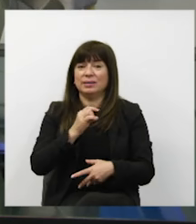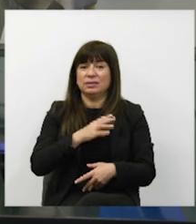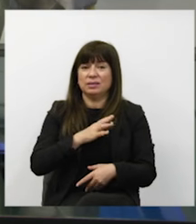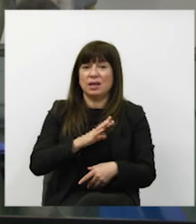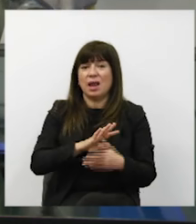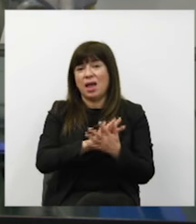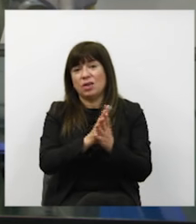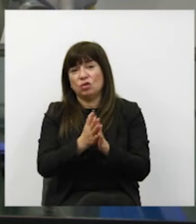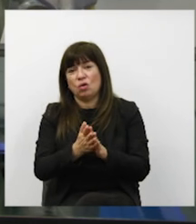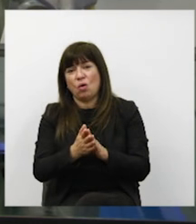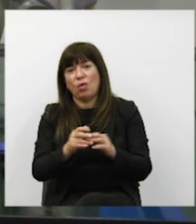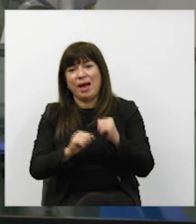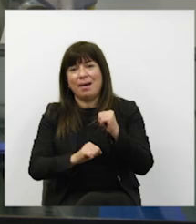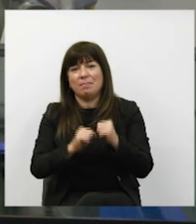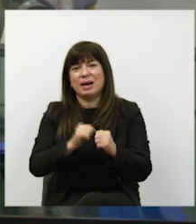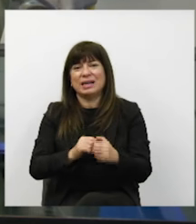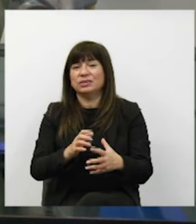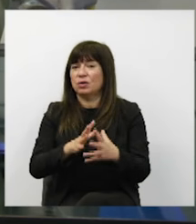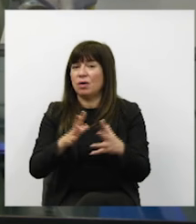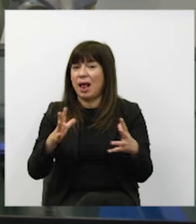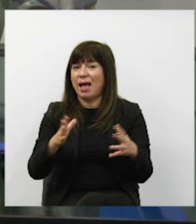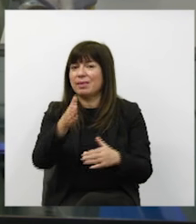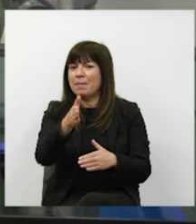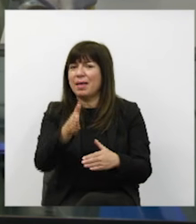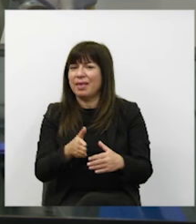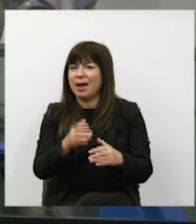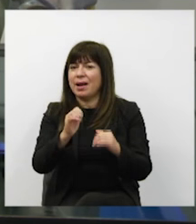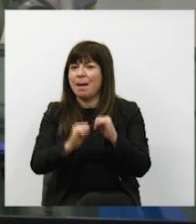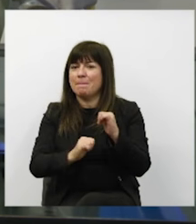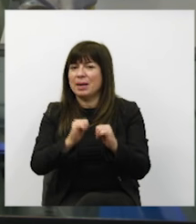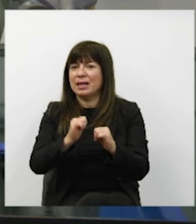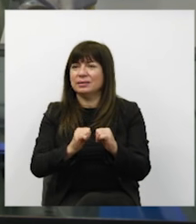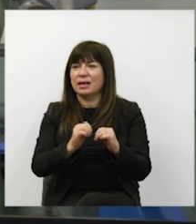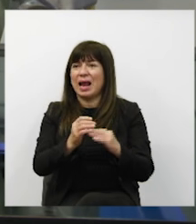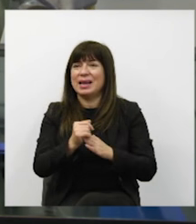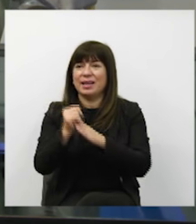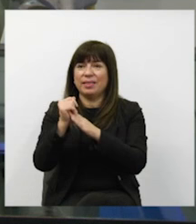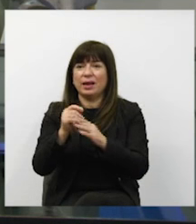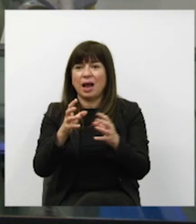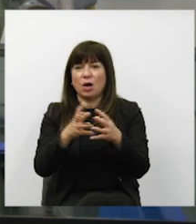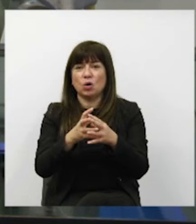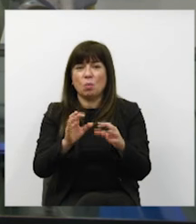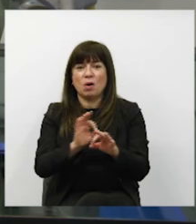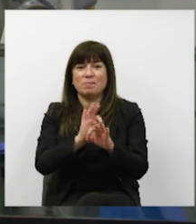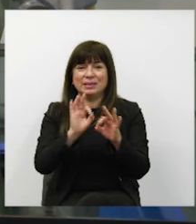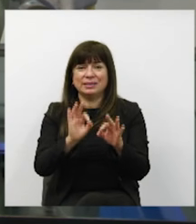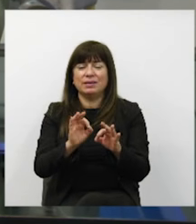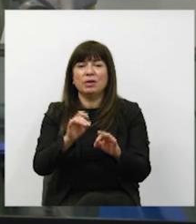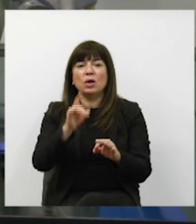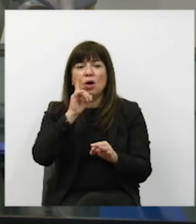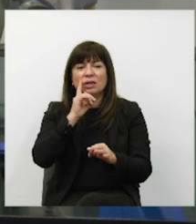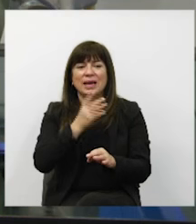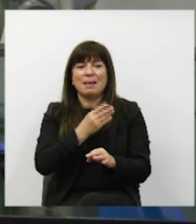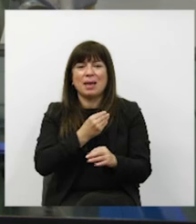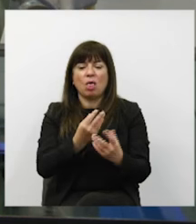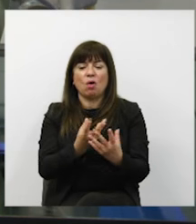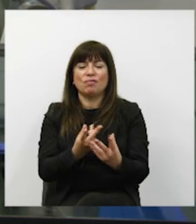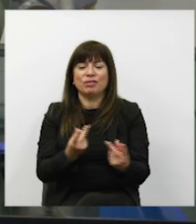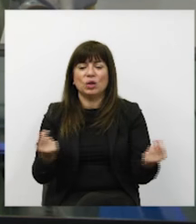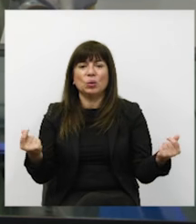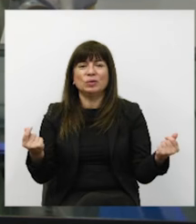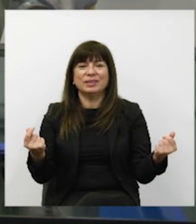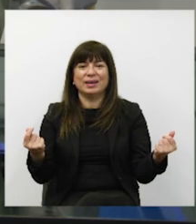empresas, o las grandes empresas son, y medianas también, controladas por grupos específicos, tienen pánico a que se diluya la